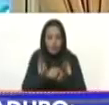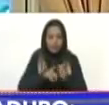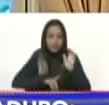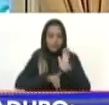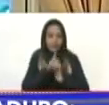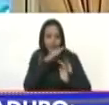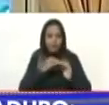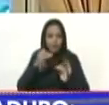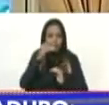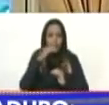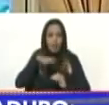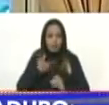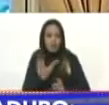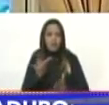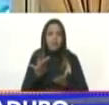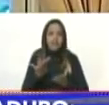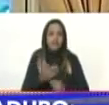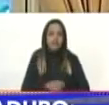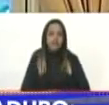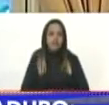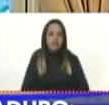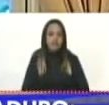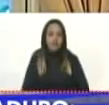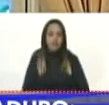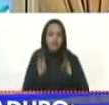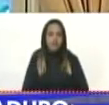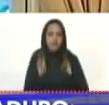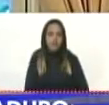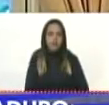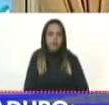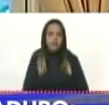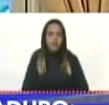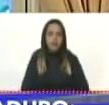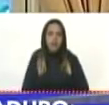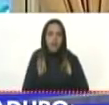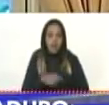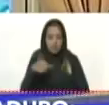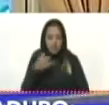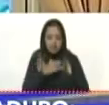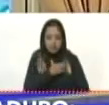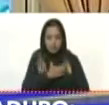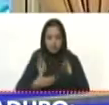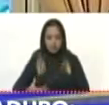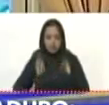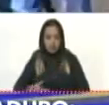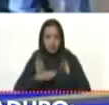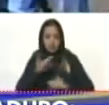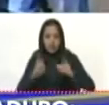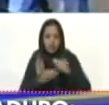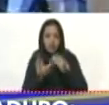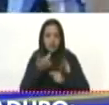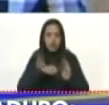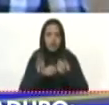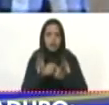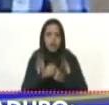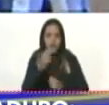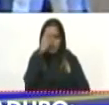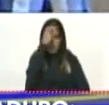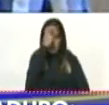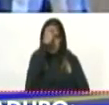de la prosperidad. Aquí está el vicepresidente, compañero, vicepresidente económico, Tarek El